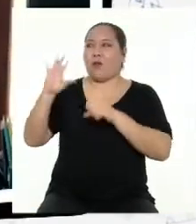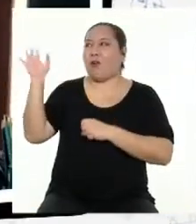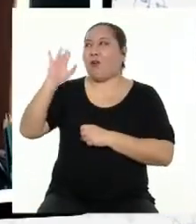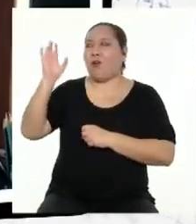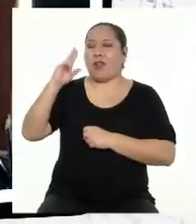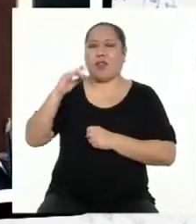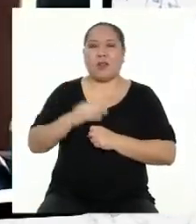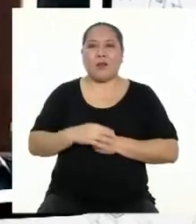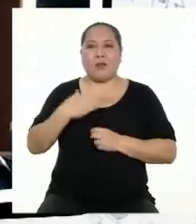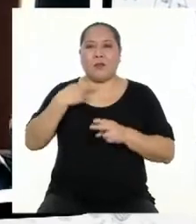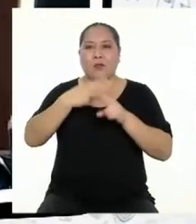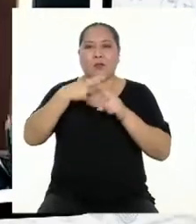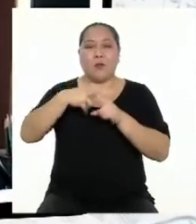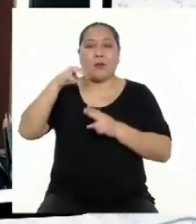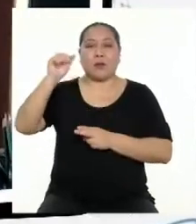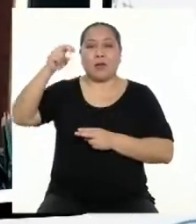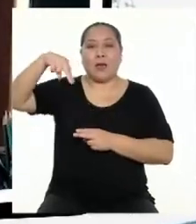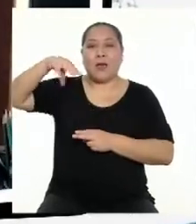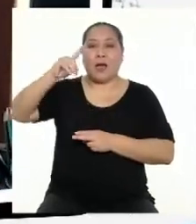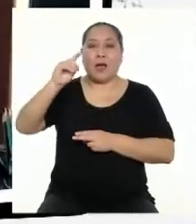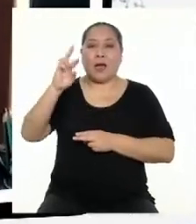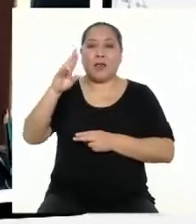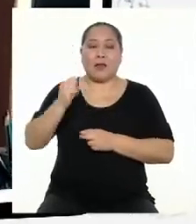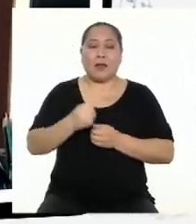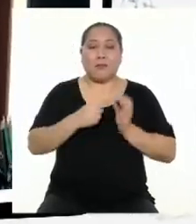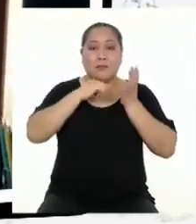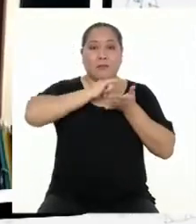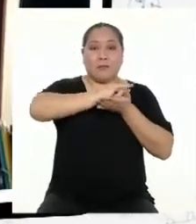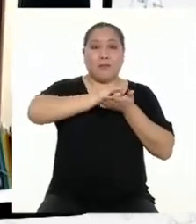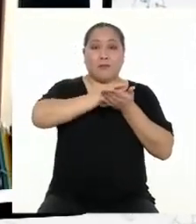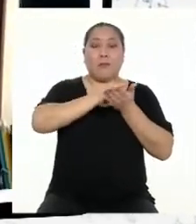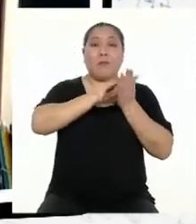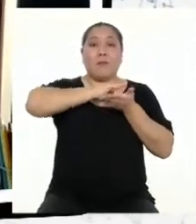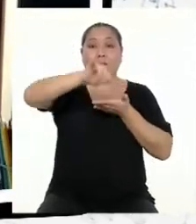tienen algunas dudas. Que vengan las preguntas.